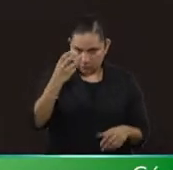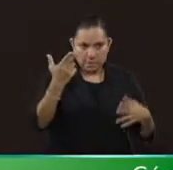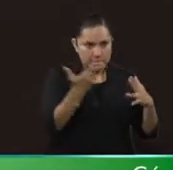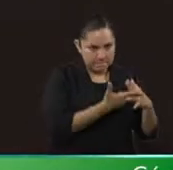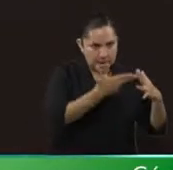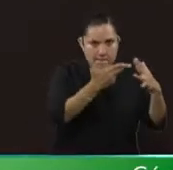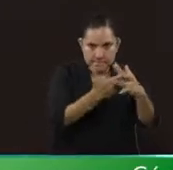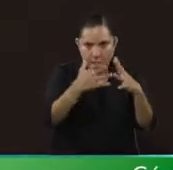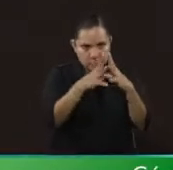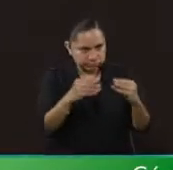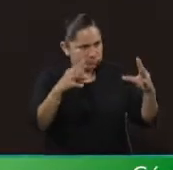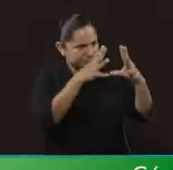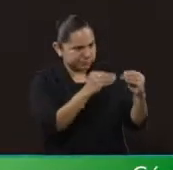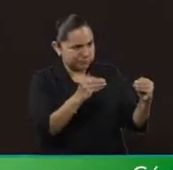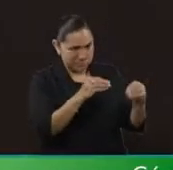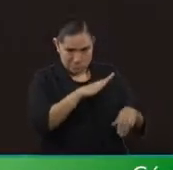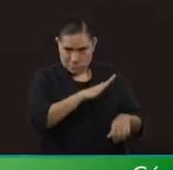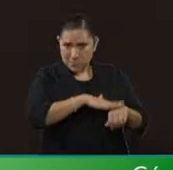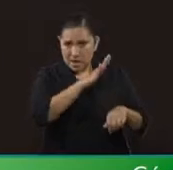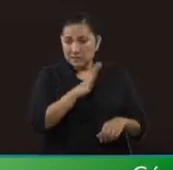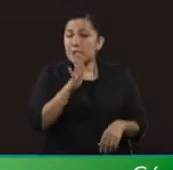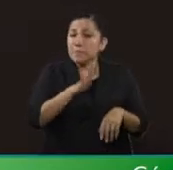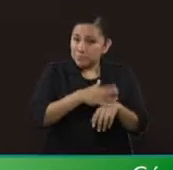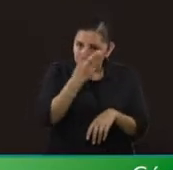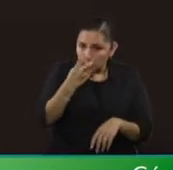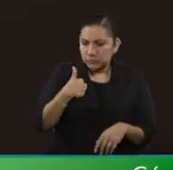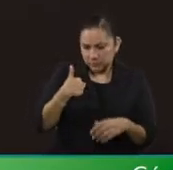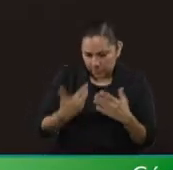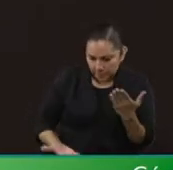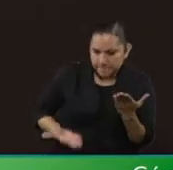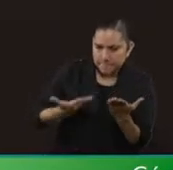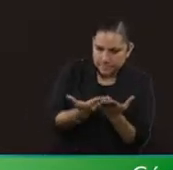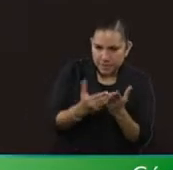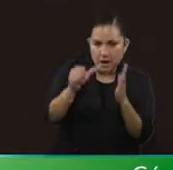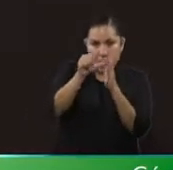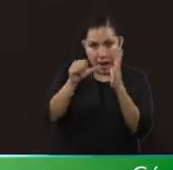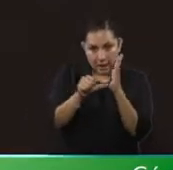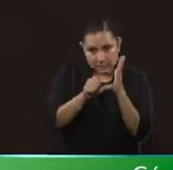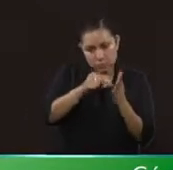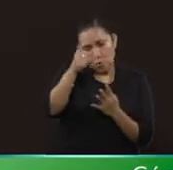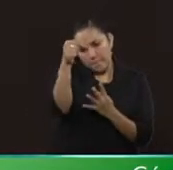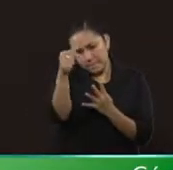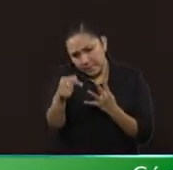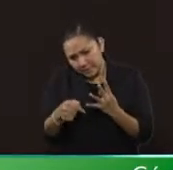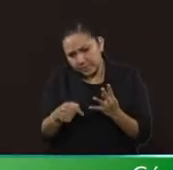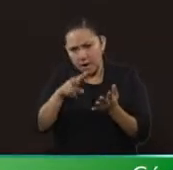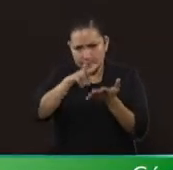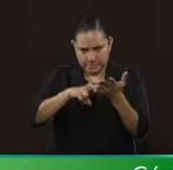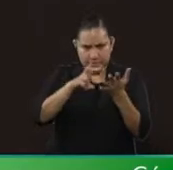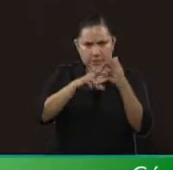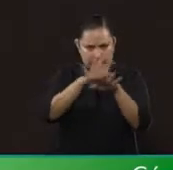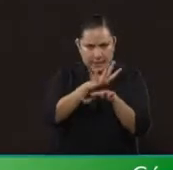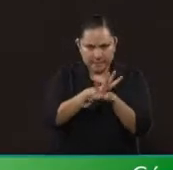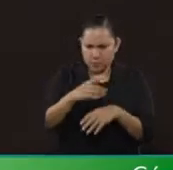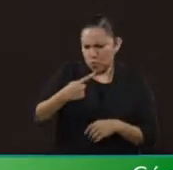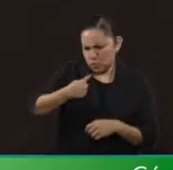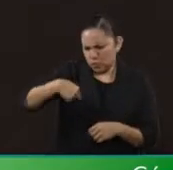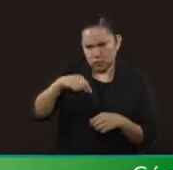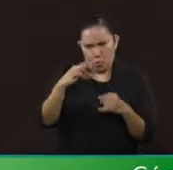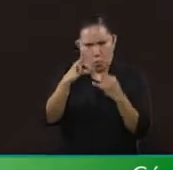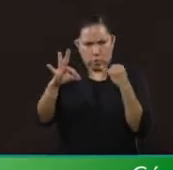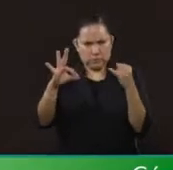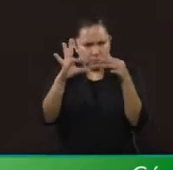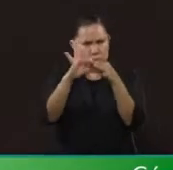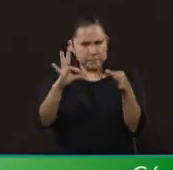reservar los artículos 13 21 82 y 129 concluyo diciendo que nuestra propuesta es Clara mandos e